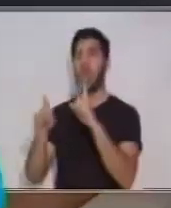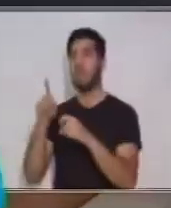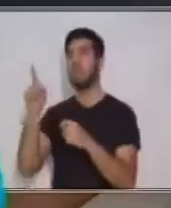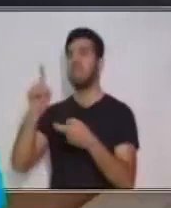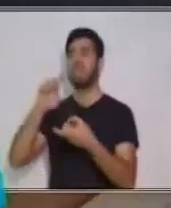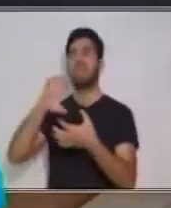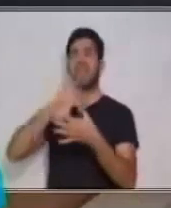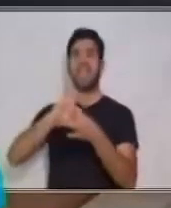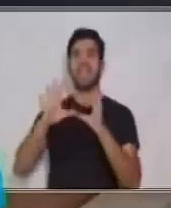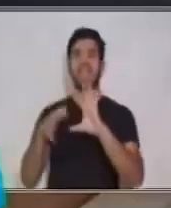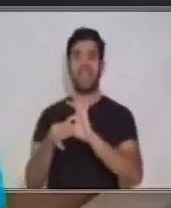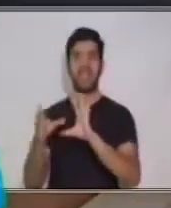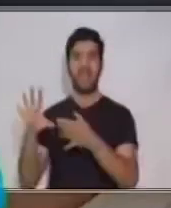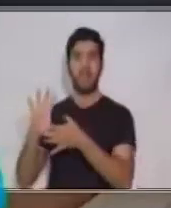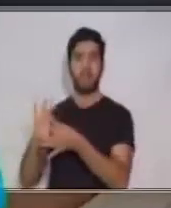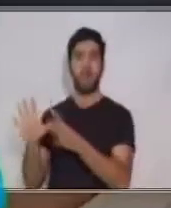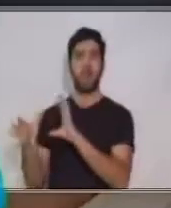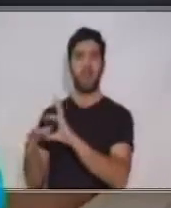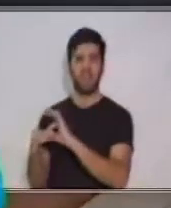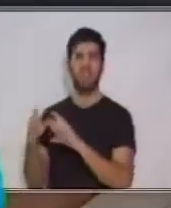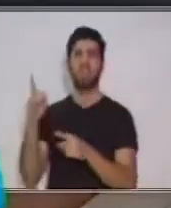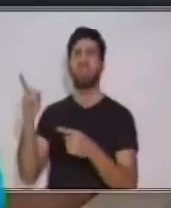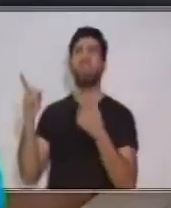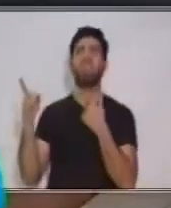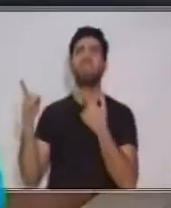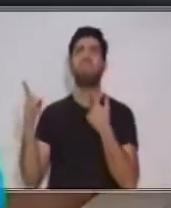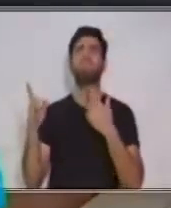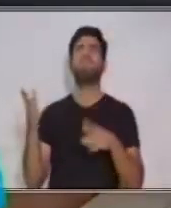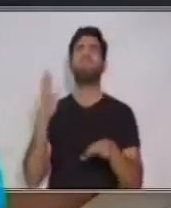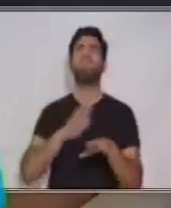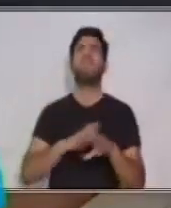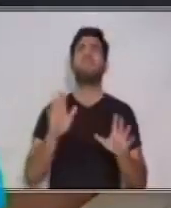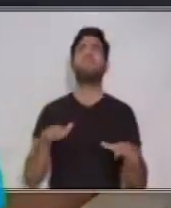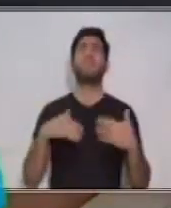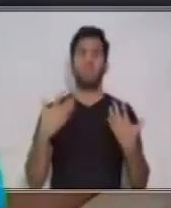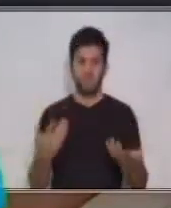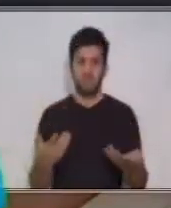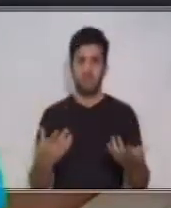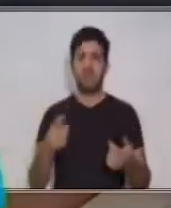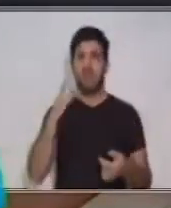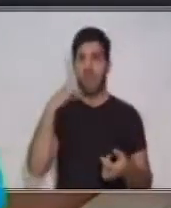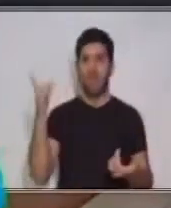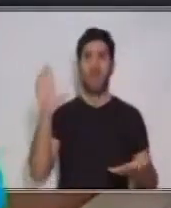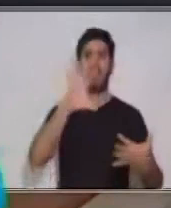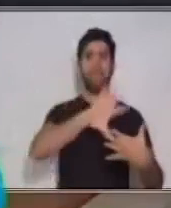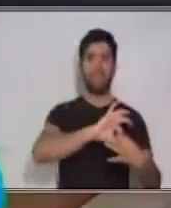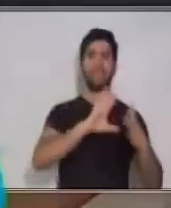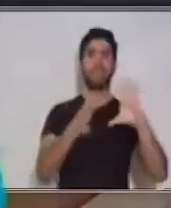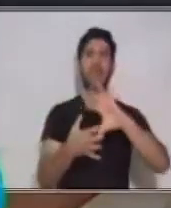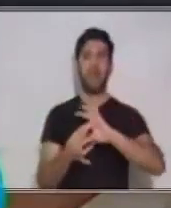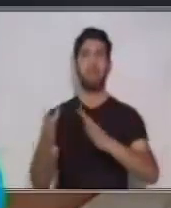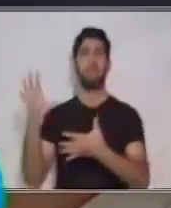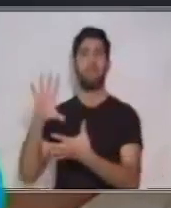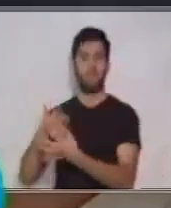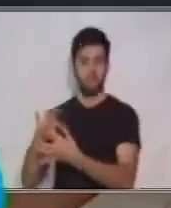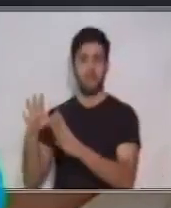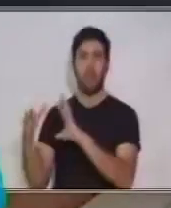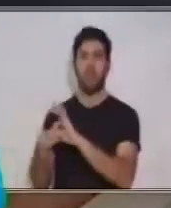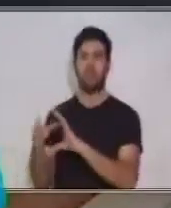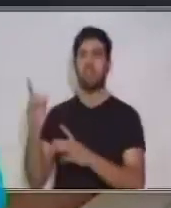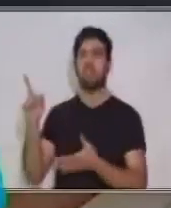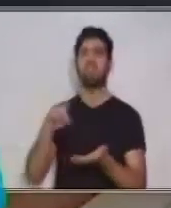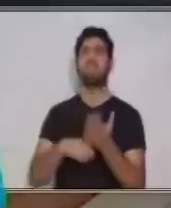prefieres? ¿Sí? Y entonces esta pregunta, a pesar de que es una pregunta de opción